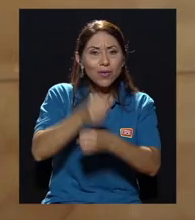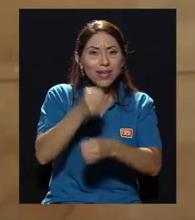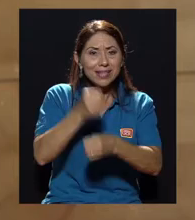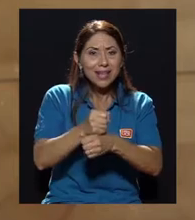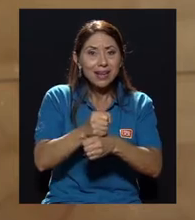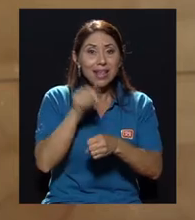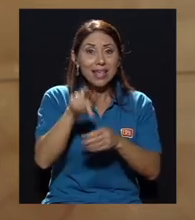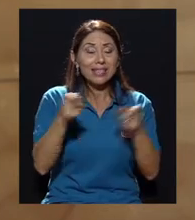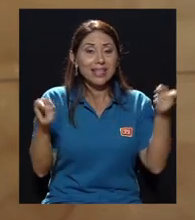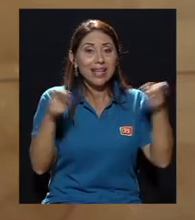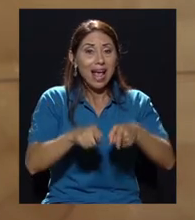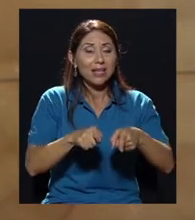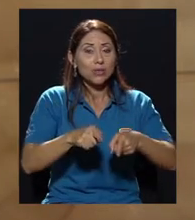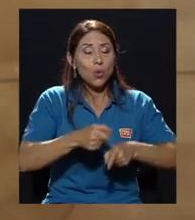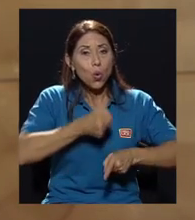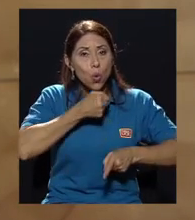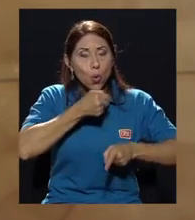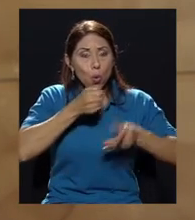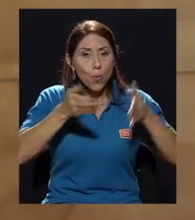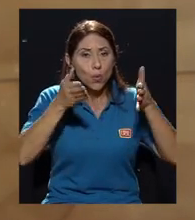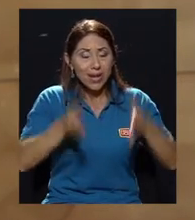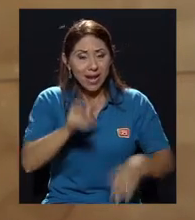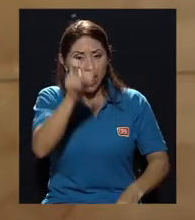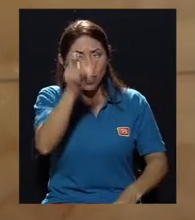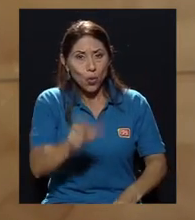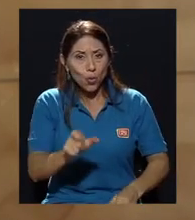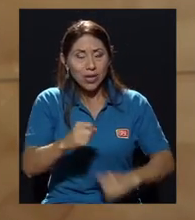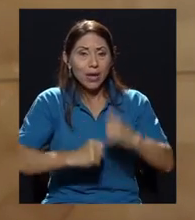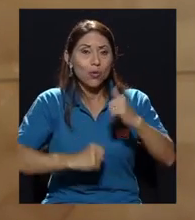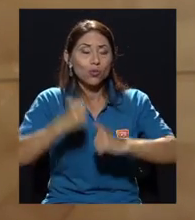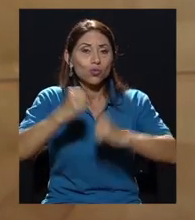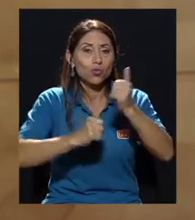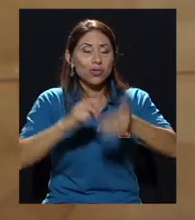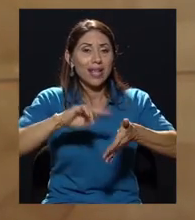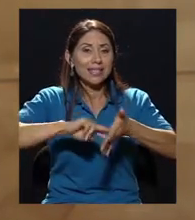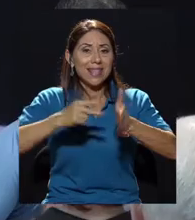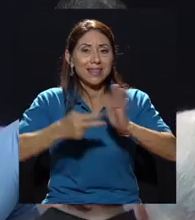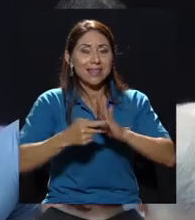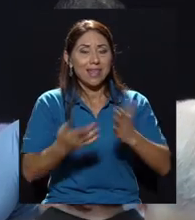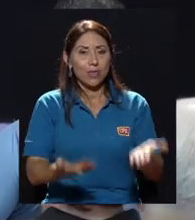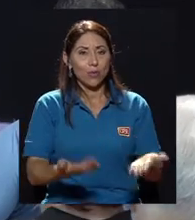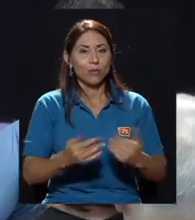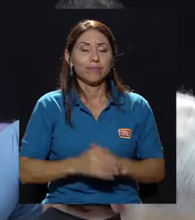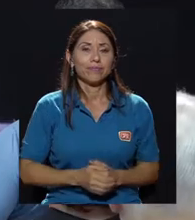quehacer. En este caso, el comunicador, la comunicadora, quien construye el sentido.